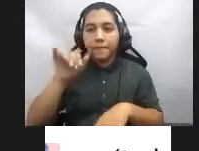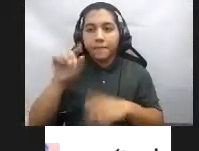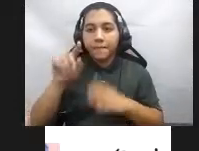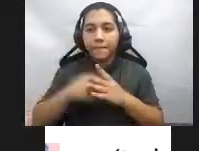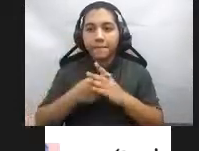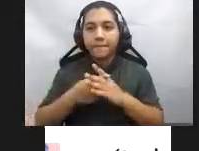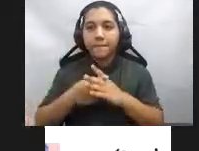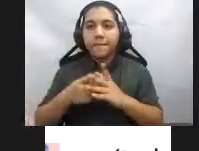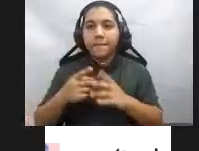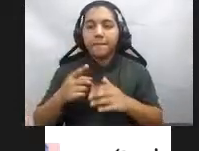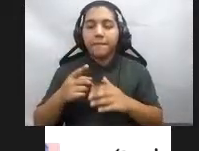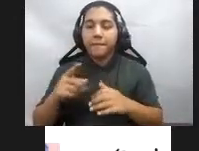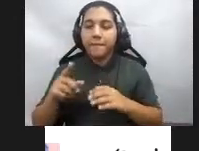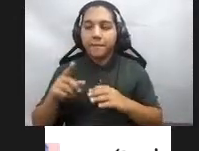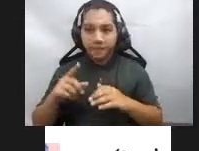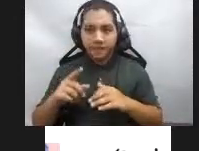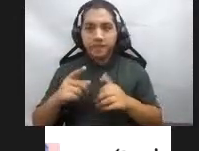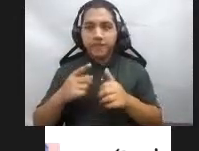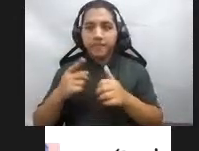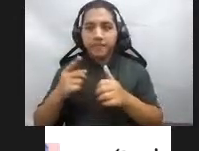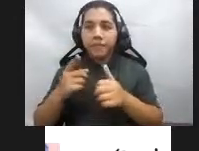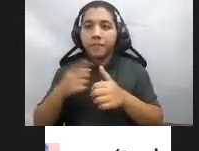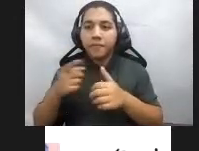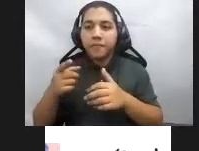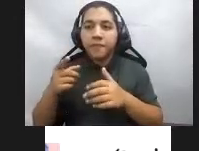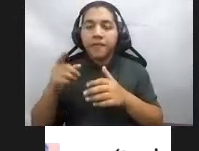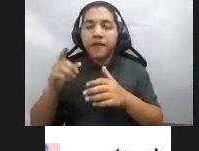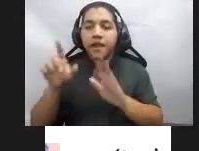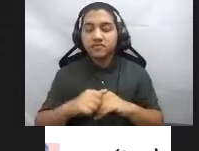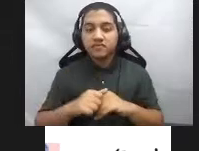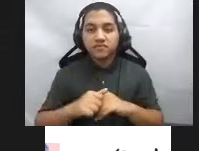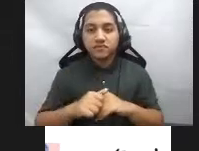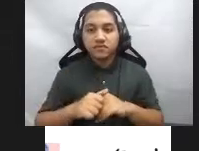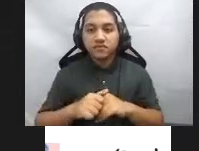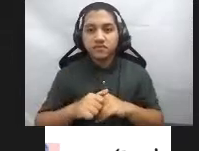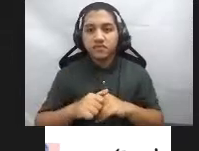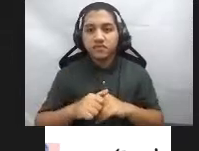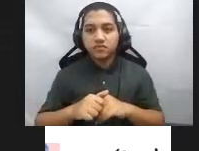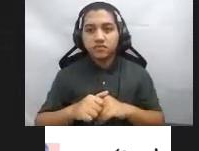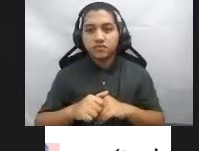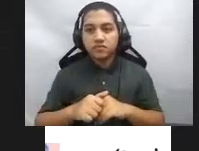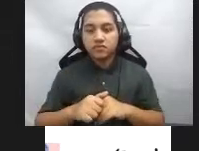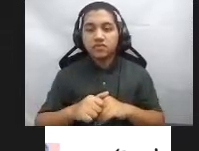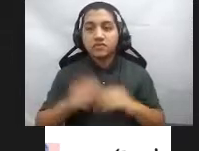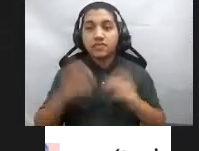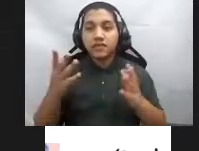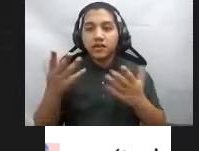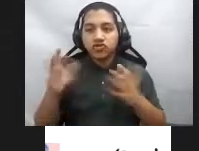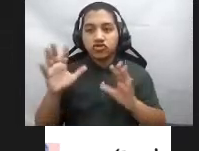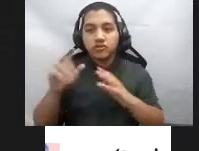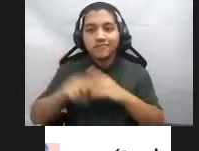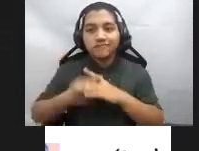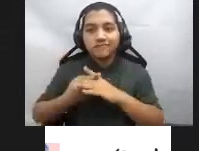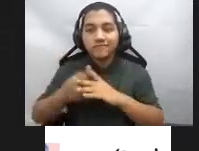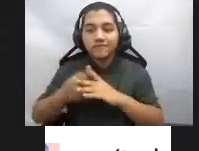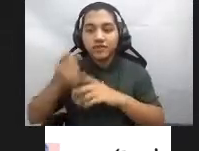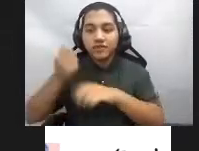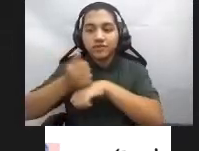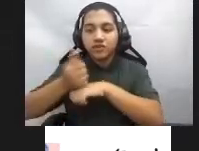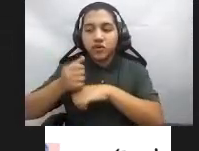350 confinados chinos. Muchos de ellos trabajaron por años en la construcción de la carretera